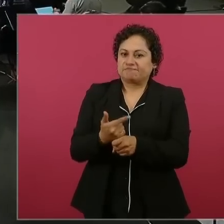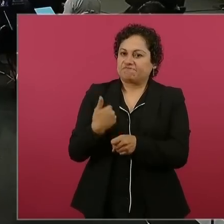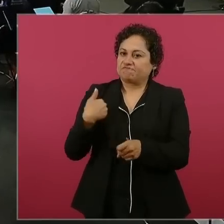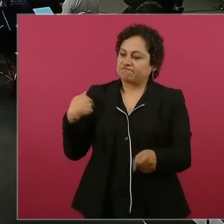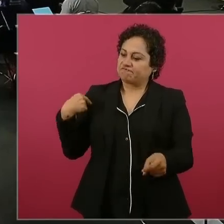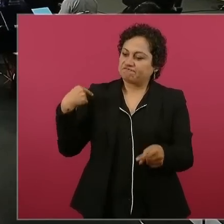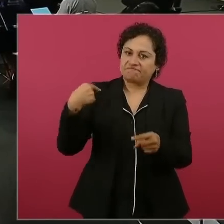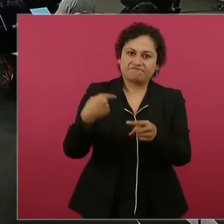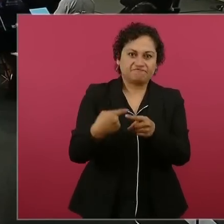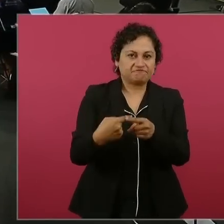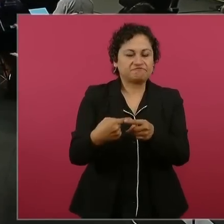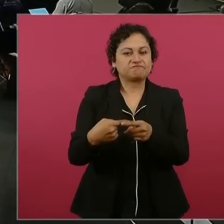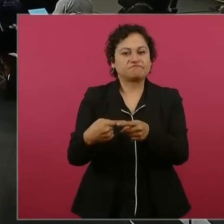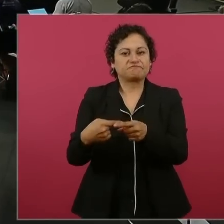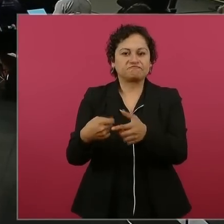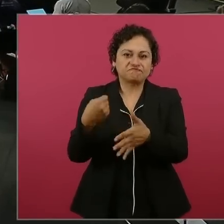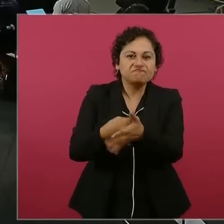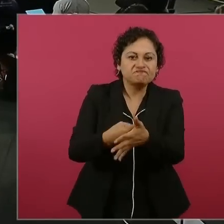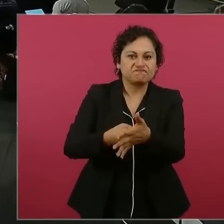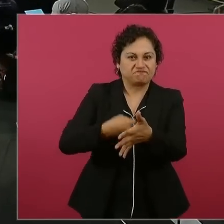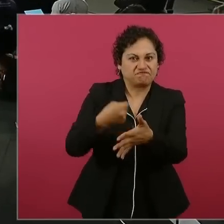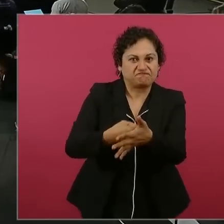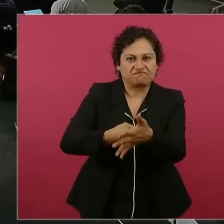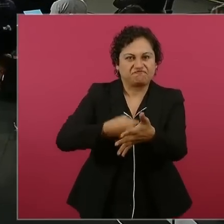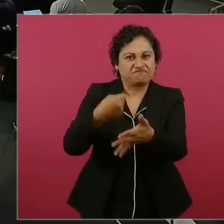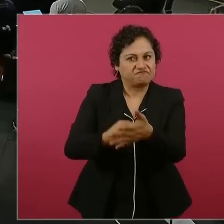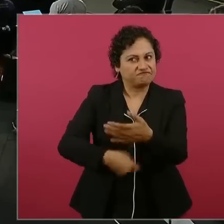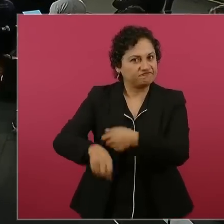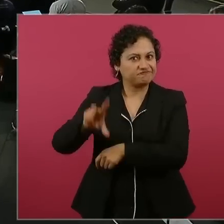Y inicié una gira por todo el país.